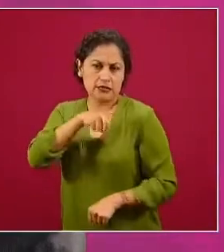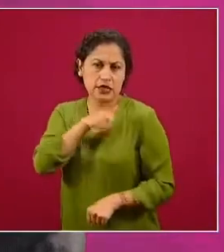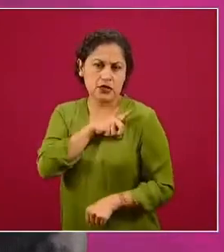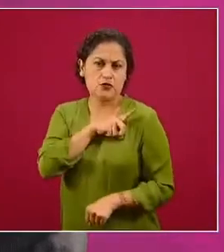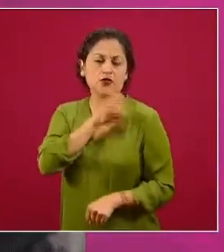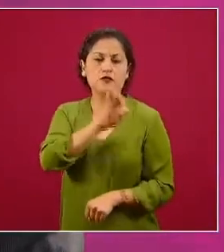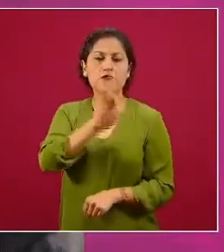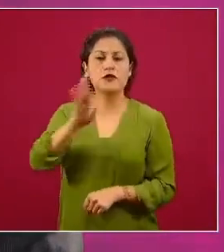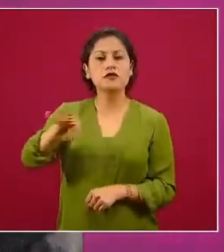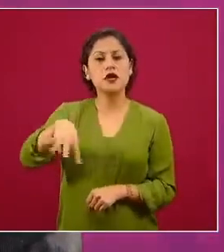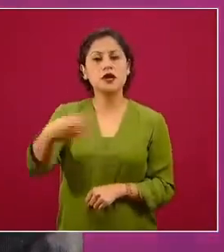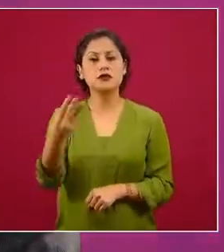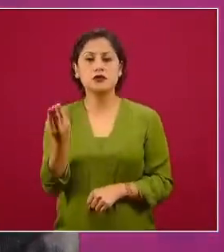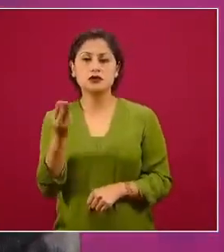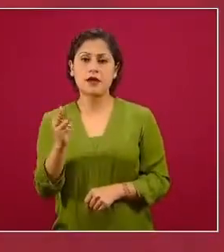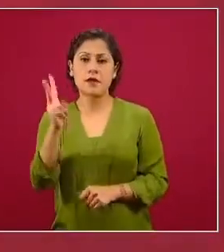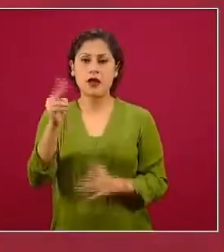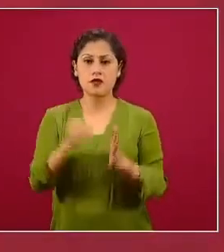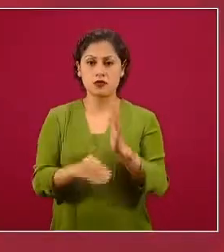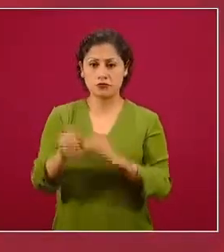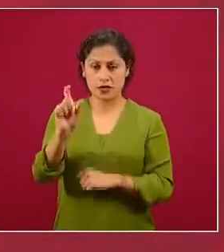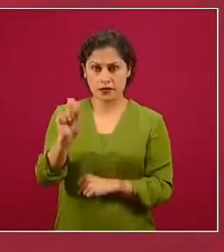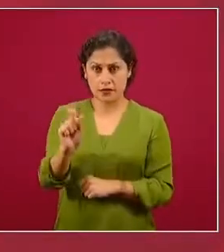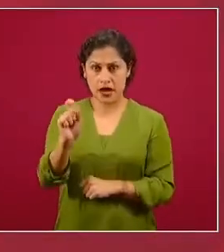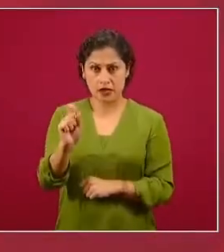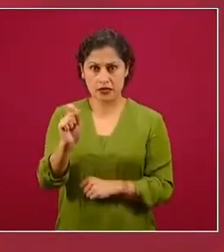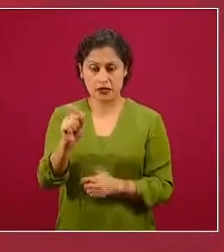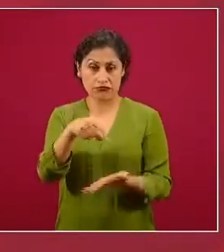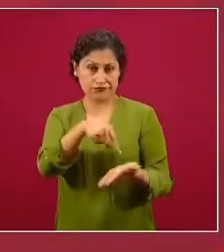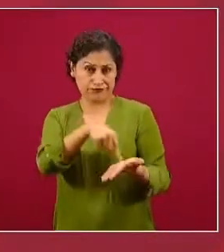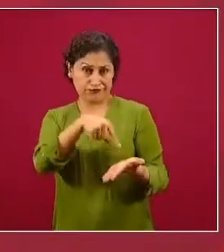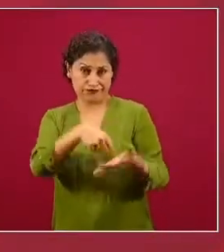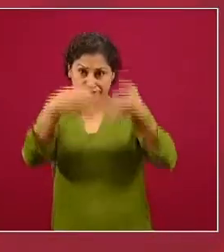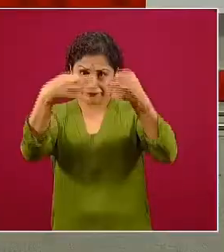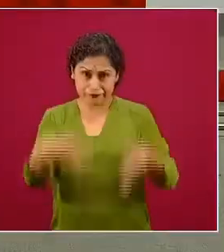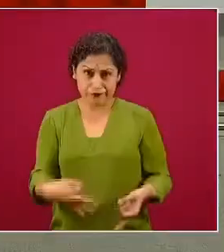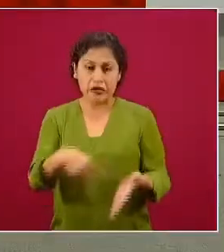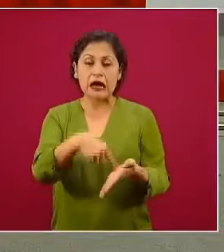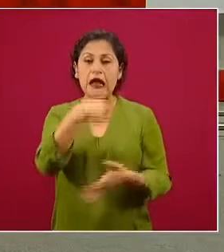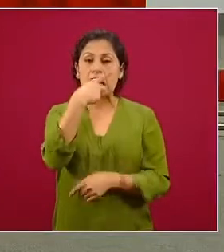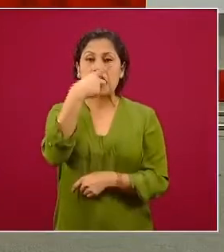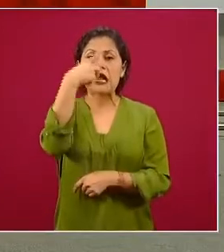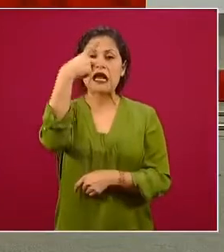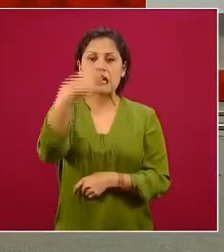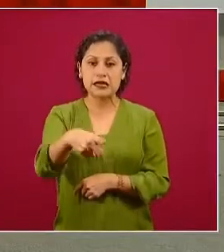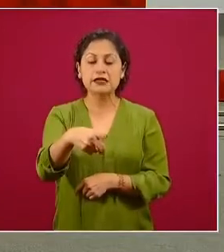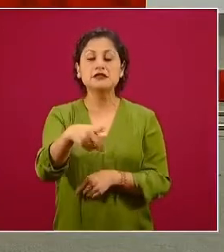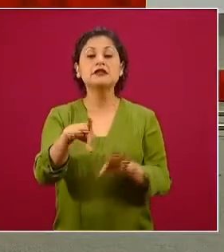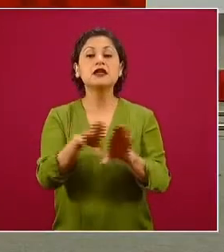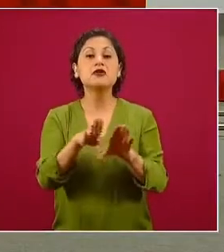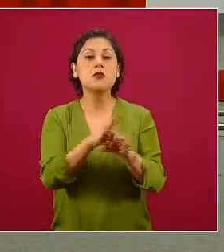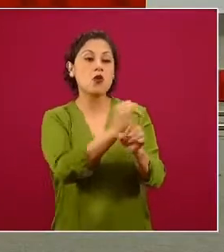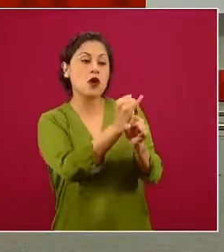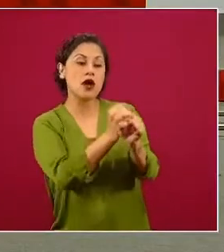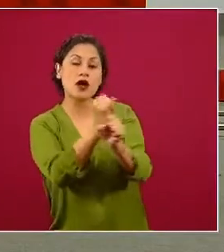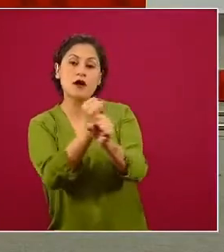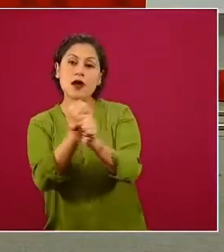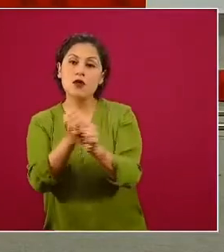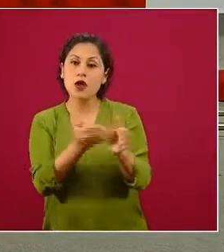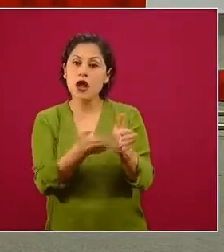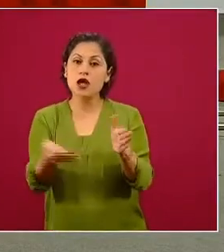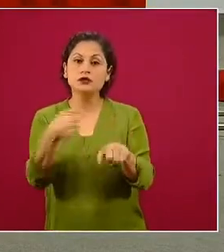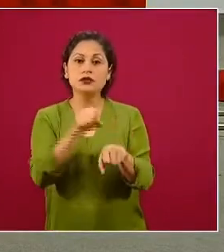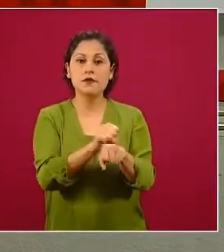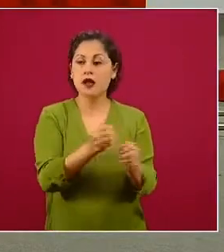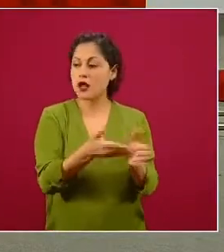de mayo de 2020, y estipula que habrá un instrumento de evaluación de riesgo semanal